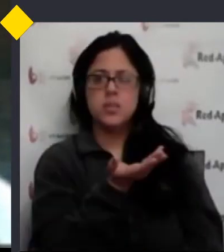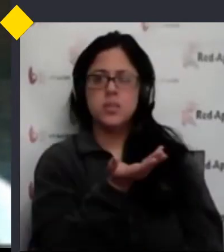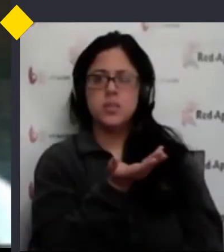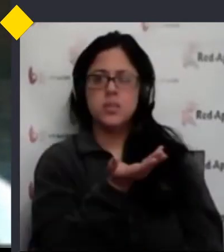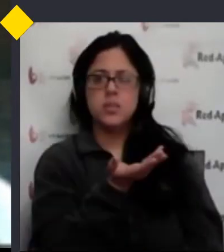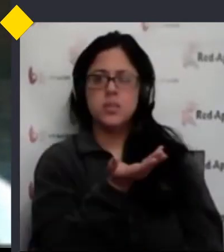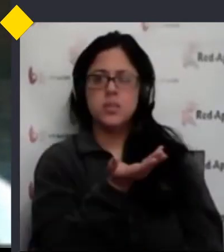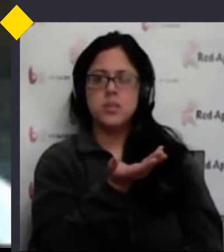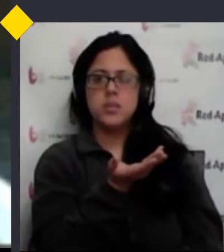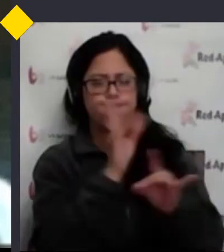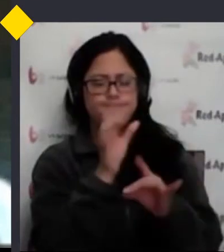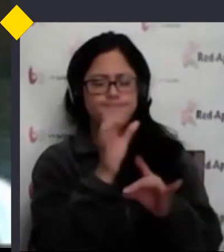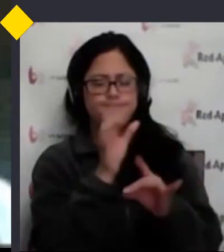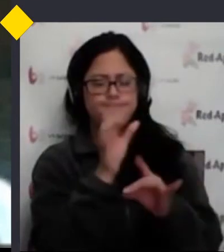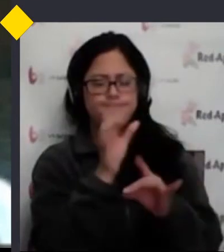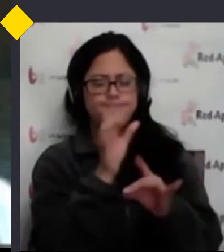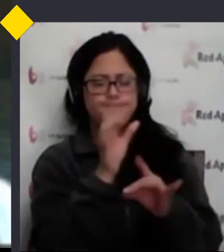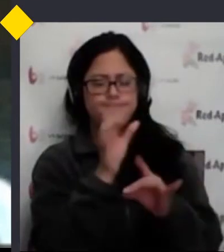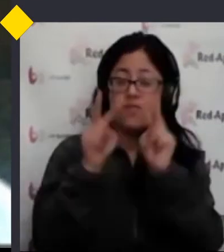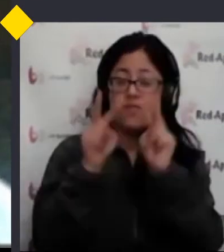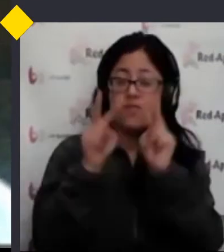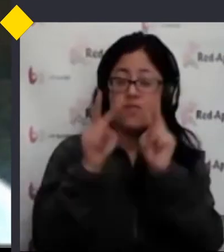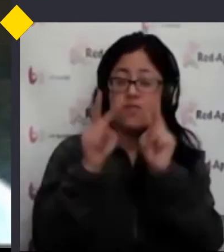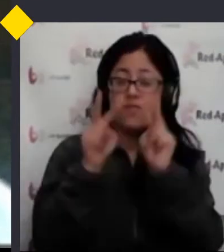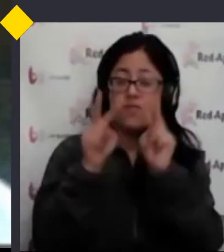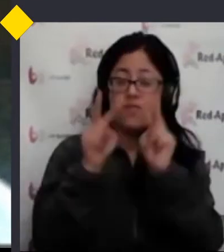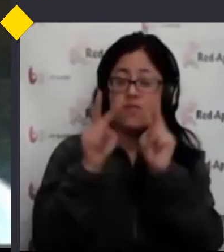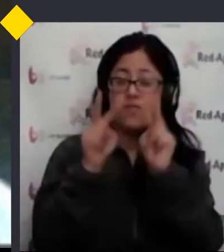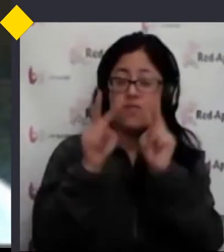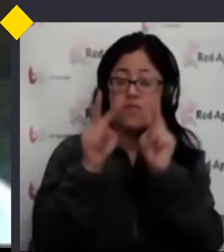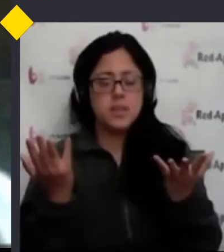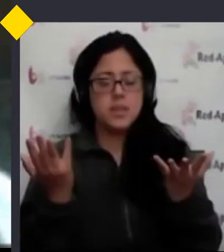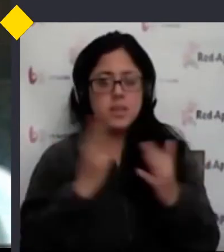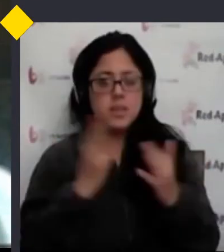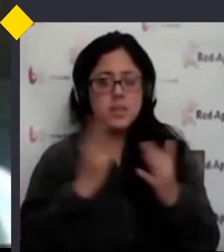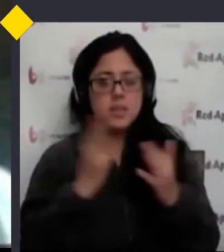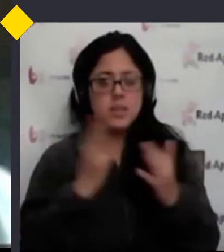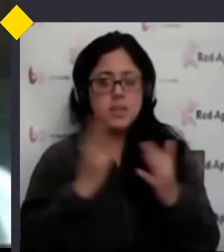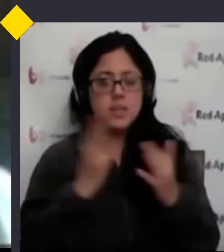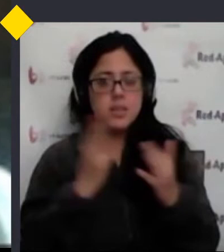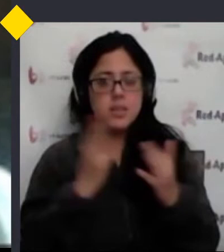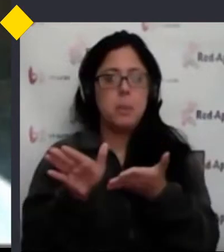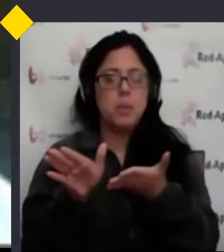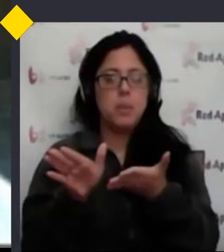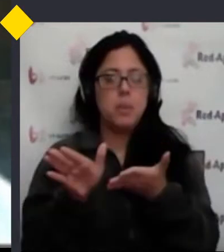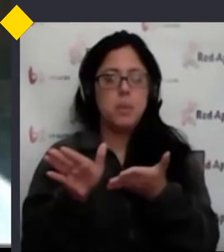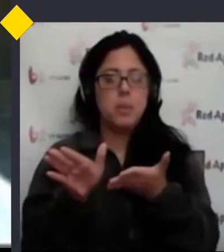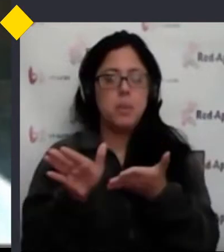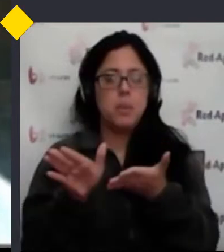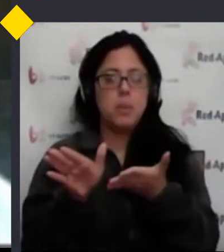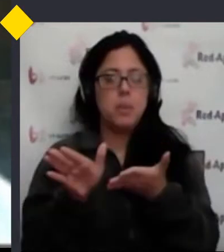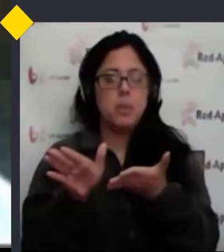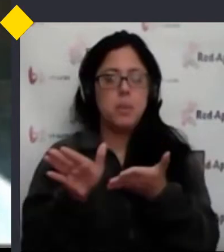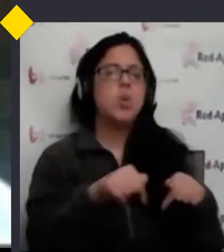claras, porque al revés tú veías desde las empresas como un rechazo, en el fondo, no, acá no hacemos esto, una